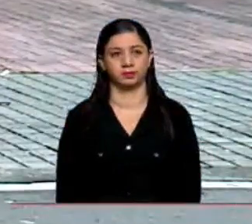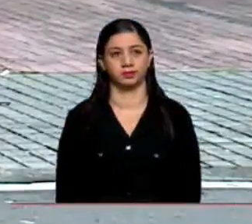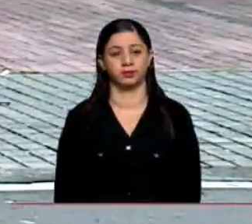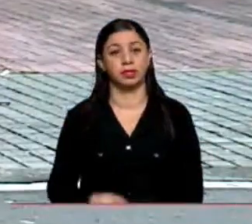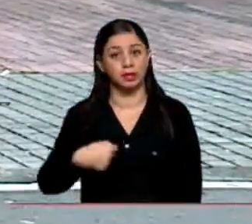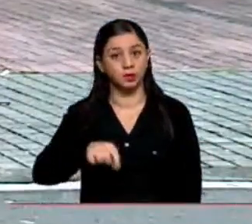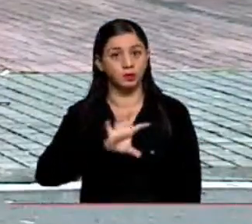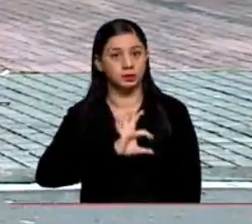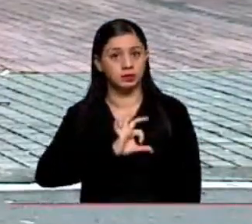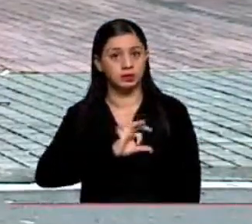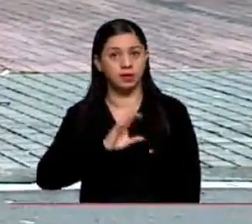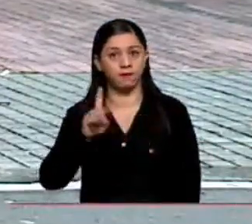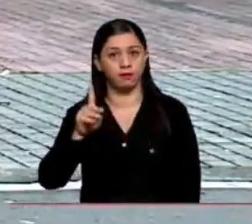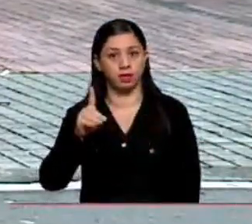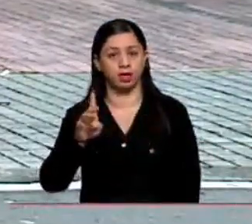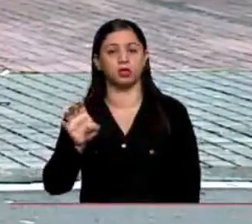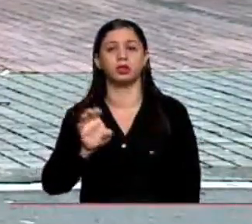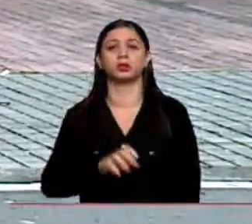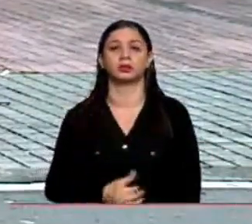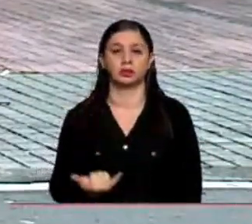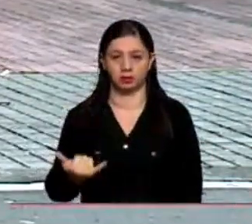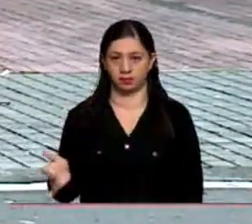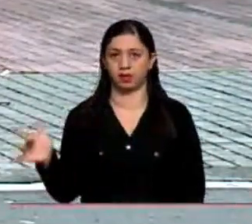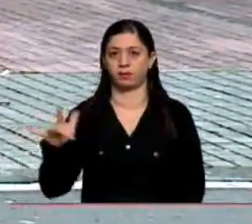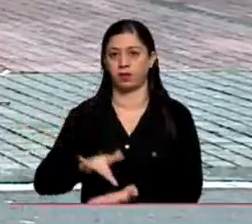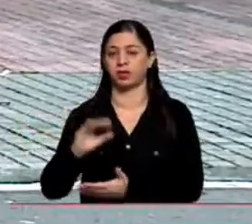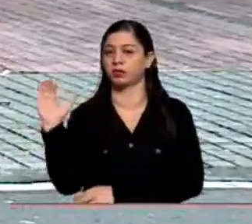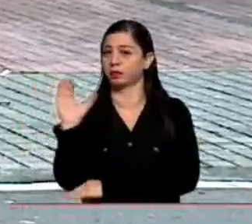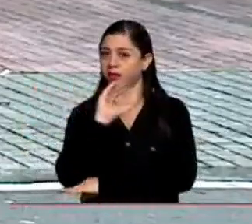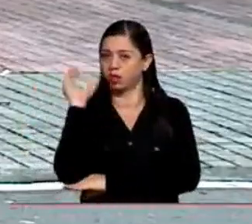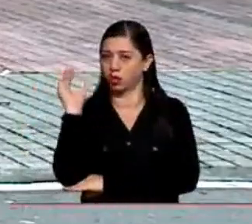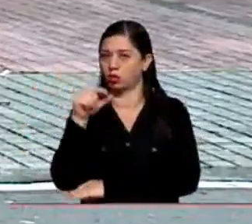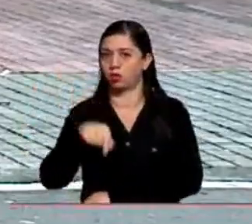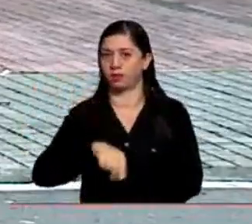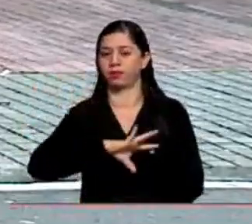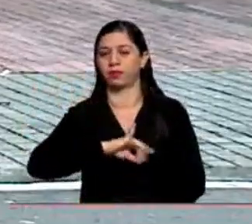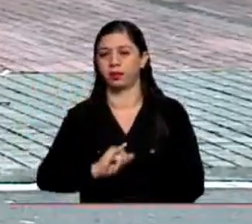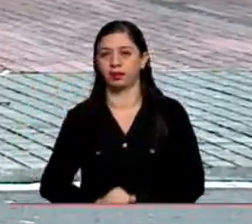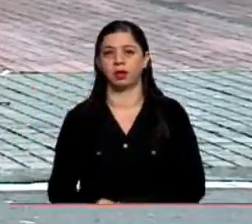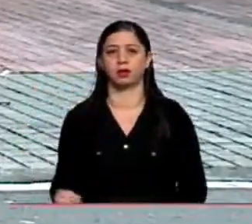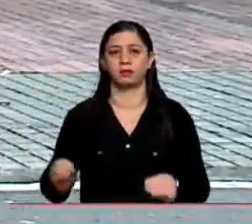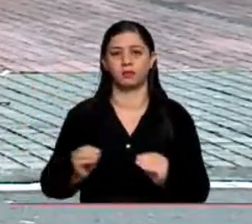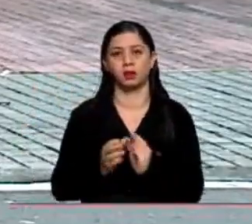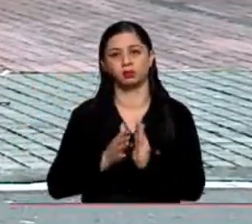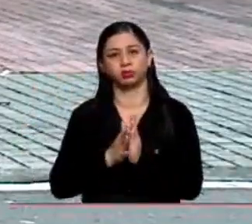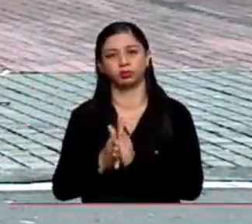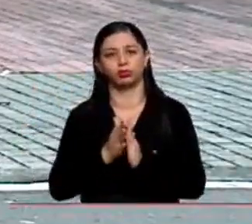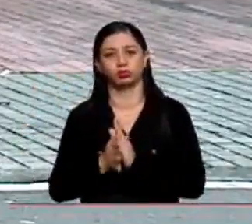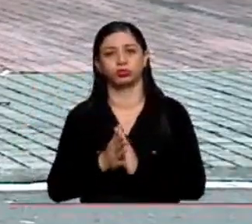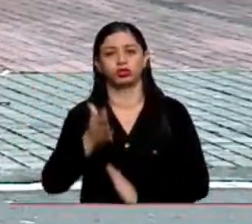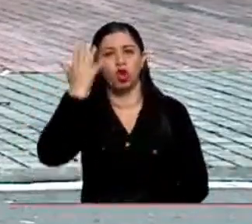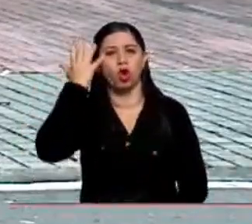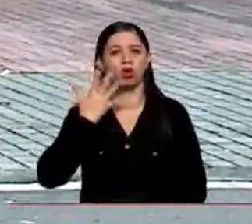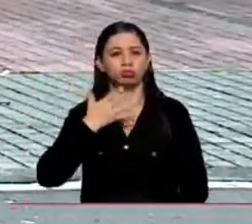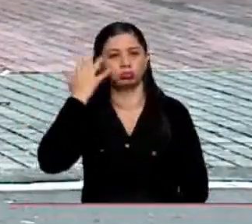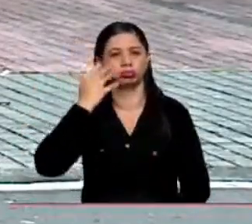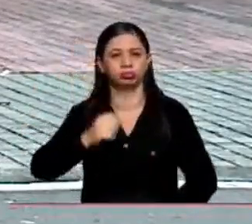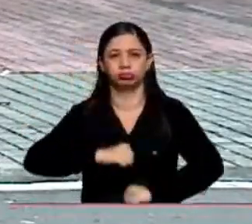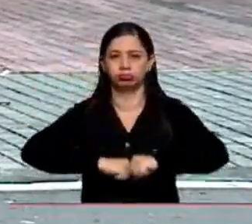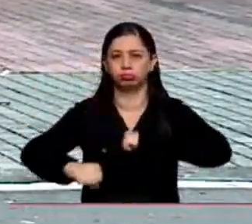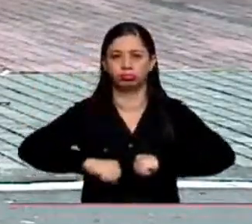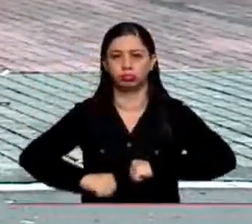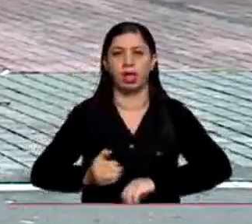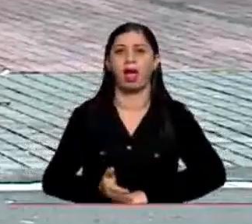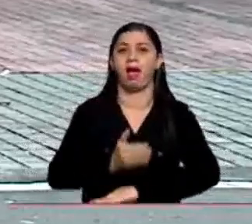Este sábado 14 llegará la Selección Colombia a Cali y nosotros, por supuesto, estaremos haciendo el cubrimiento diario previo a